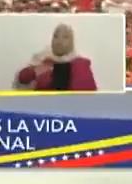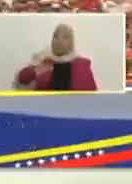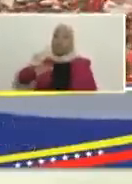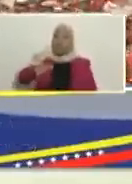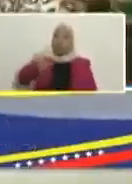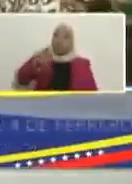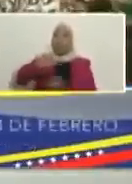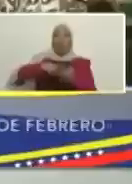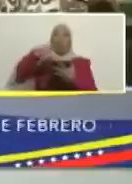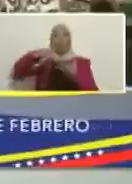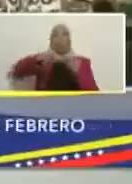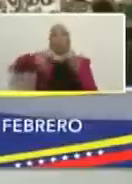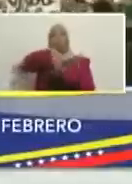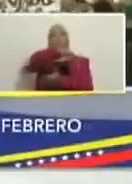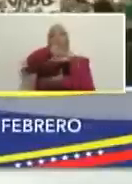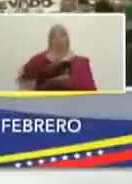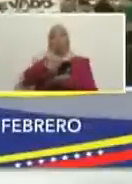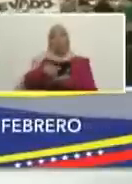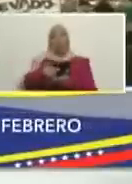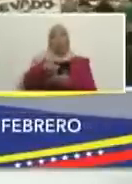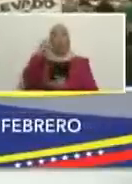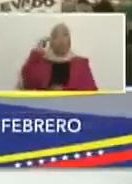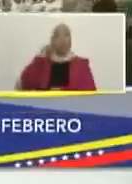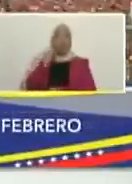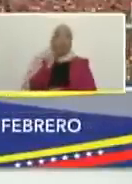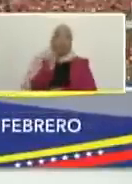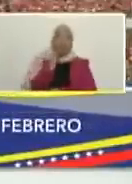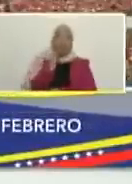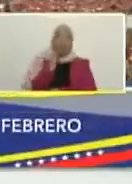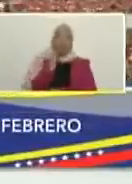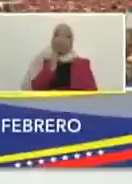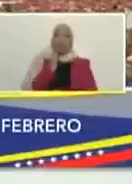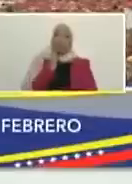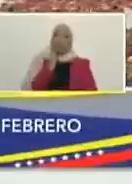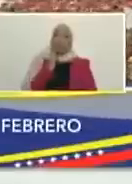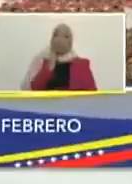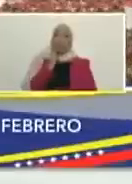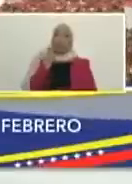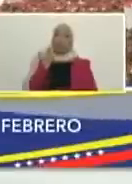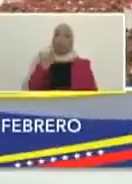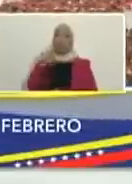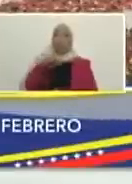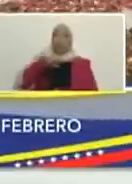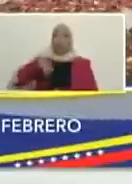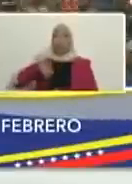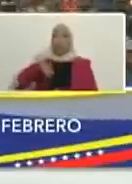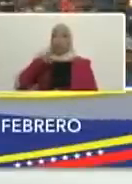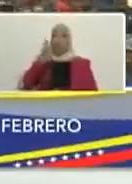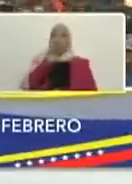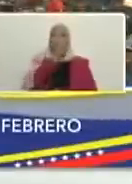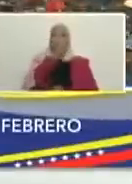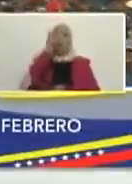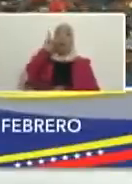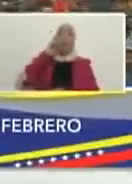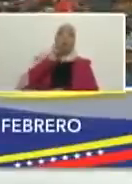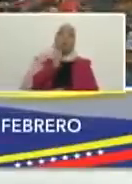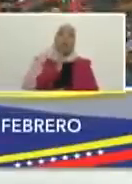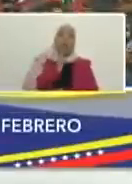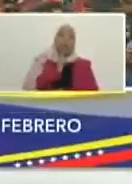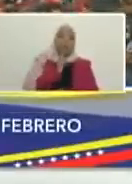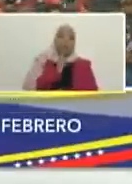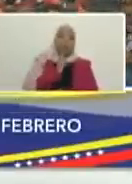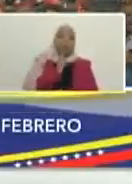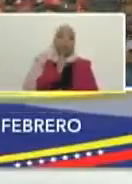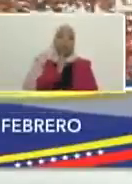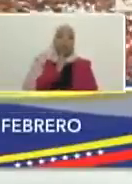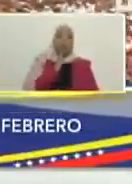El proyecto nacional bolivariano de nuestro padre Simón Bolívar